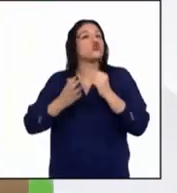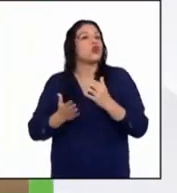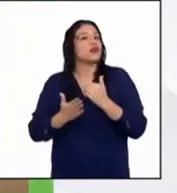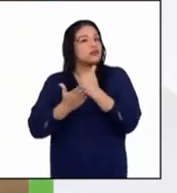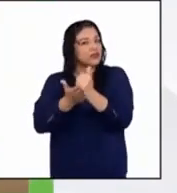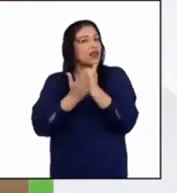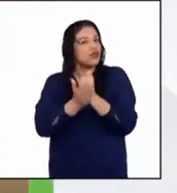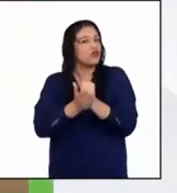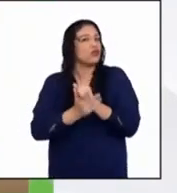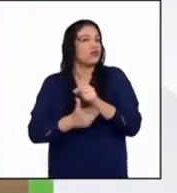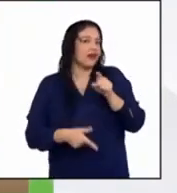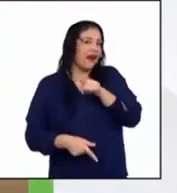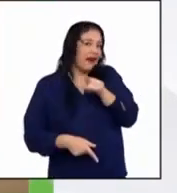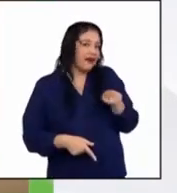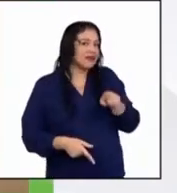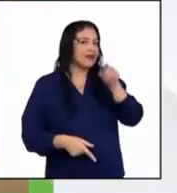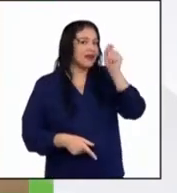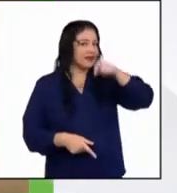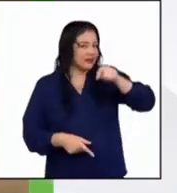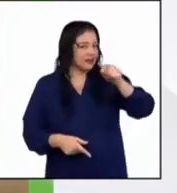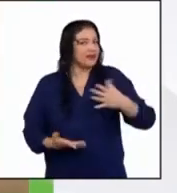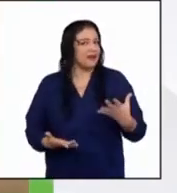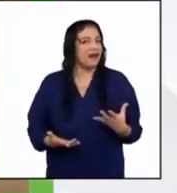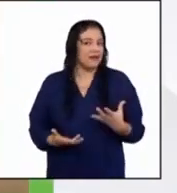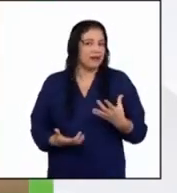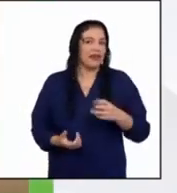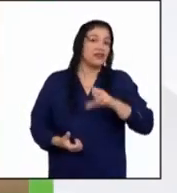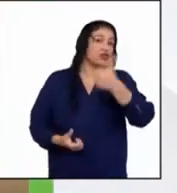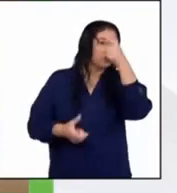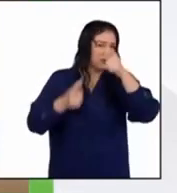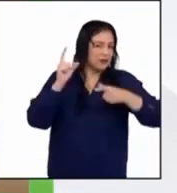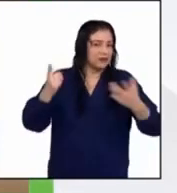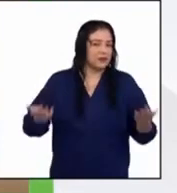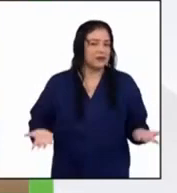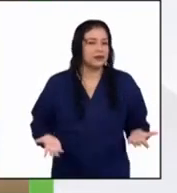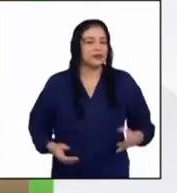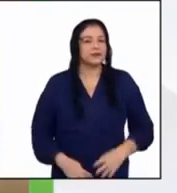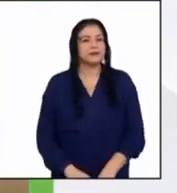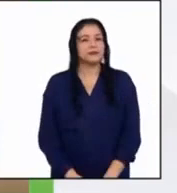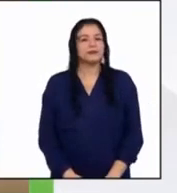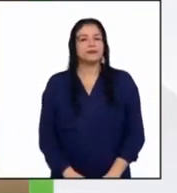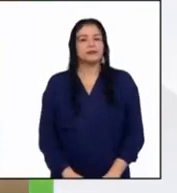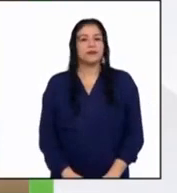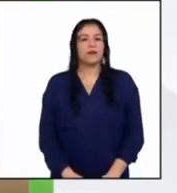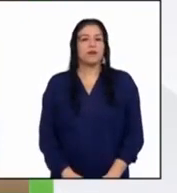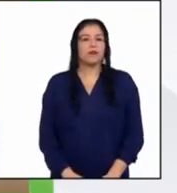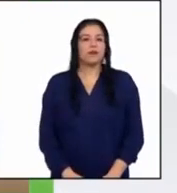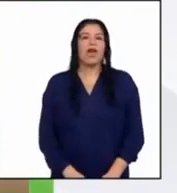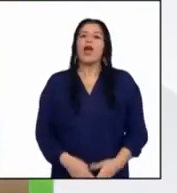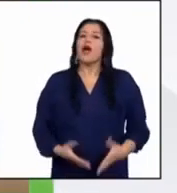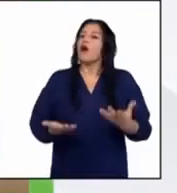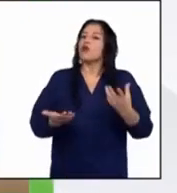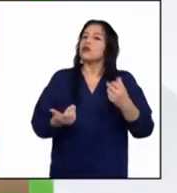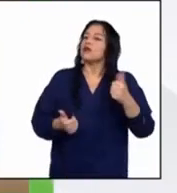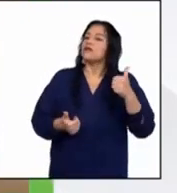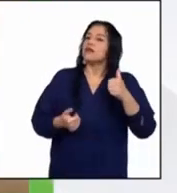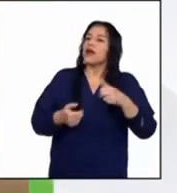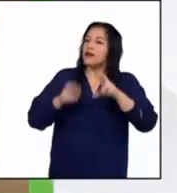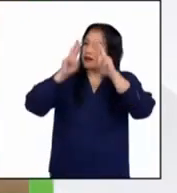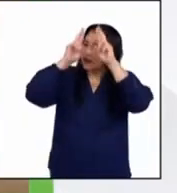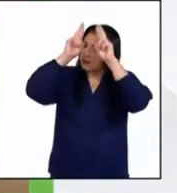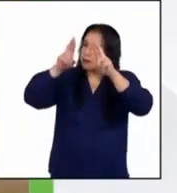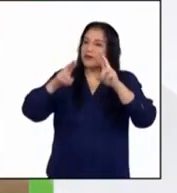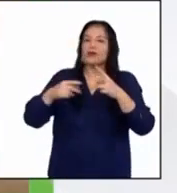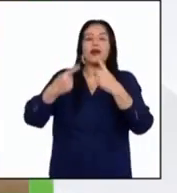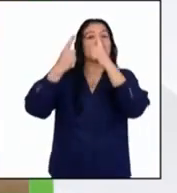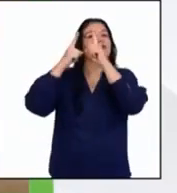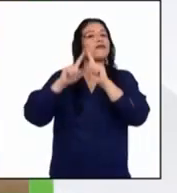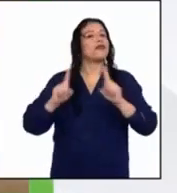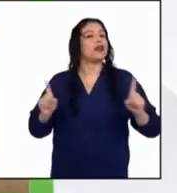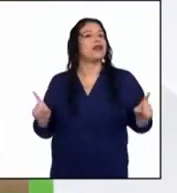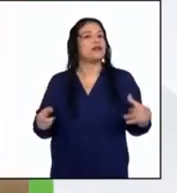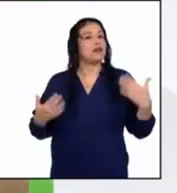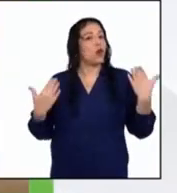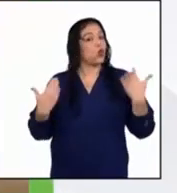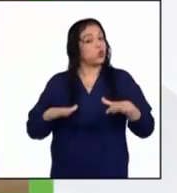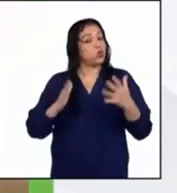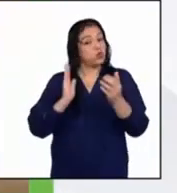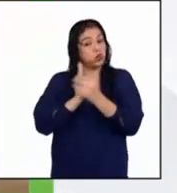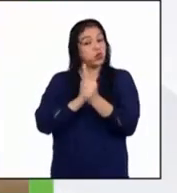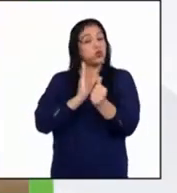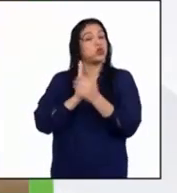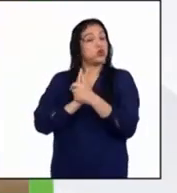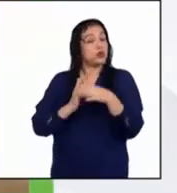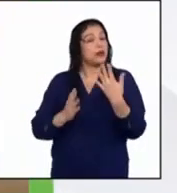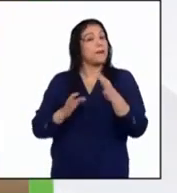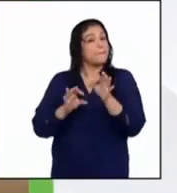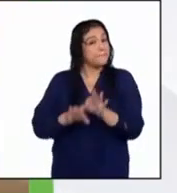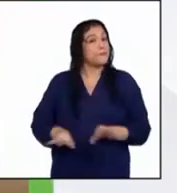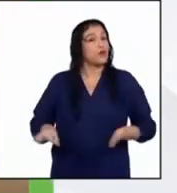cuenta realmente las necesidades de las otras personas. El respeto a la diversidad, una habilidad sumamente